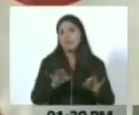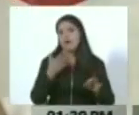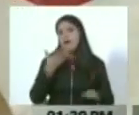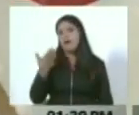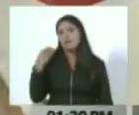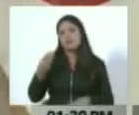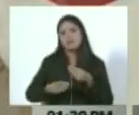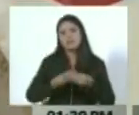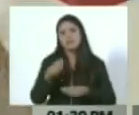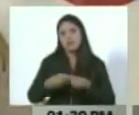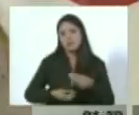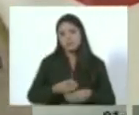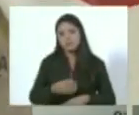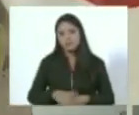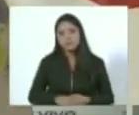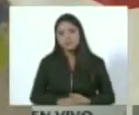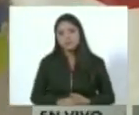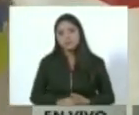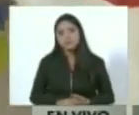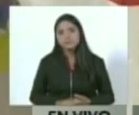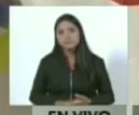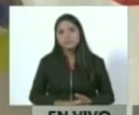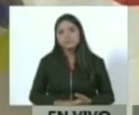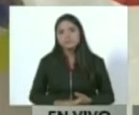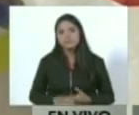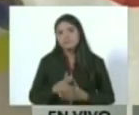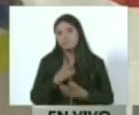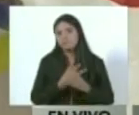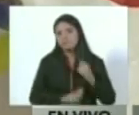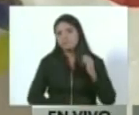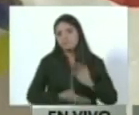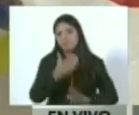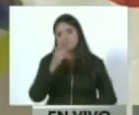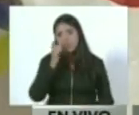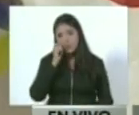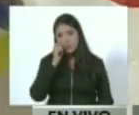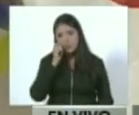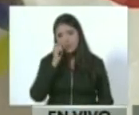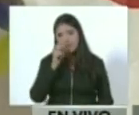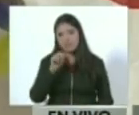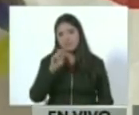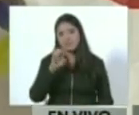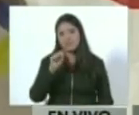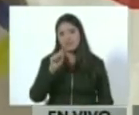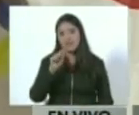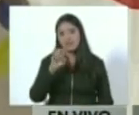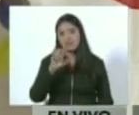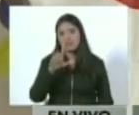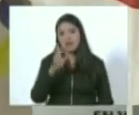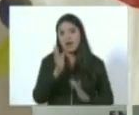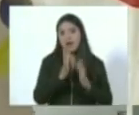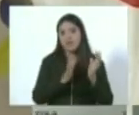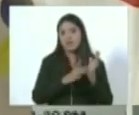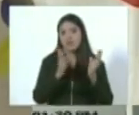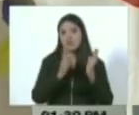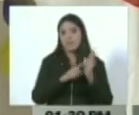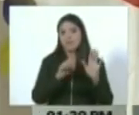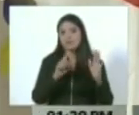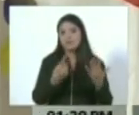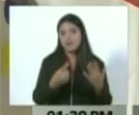hiciera el prófugo de la justicia, Lester Toledo, en abril del